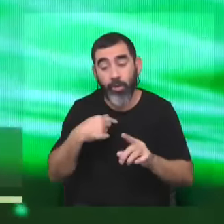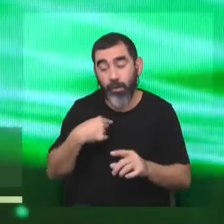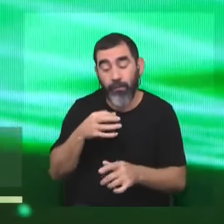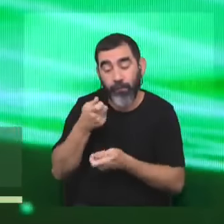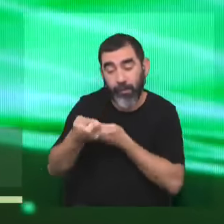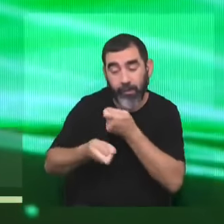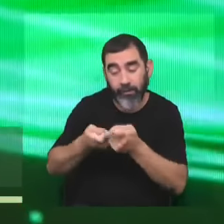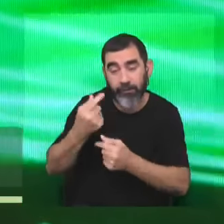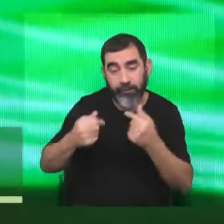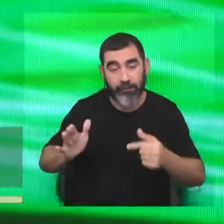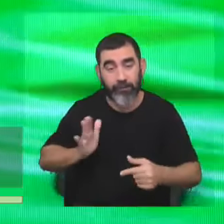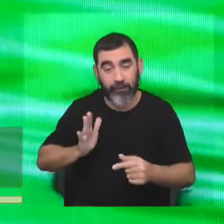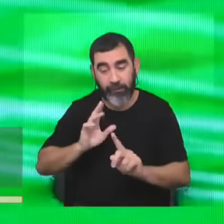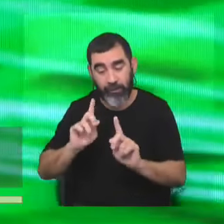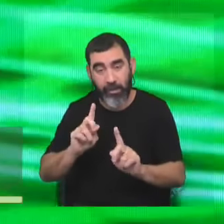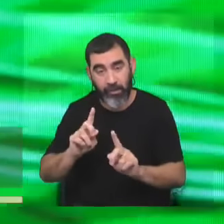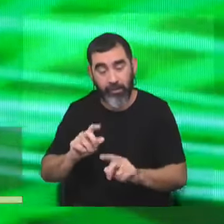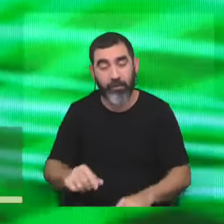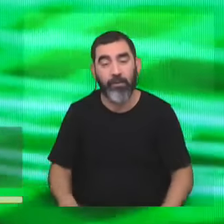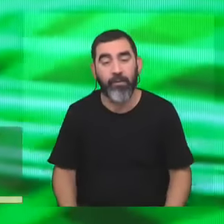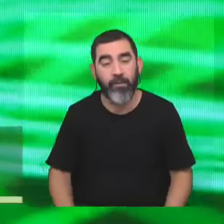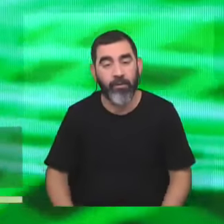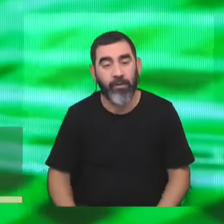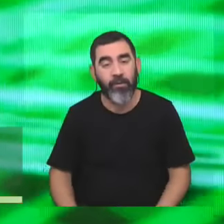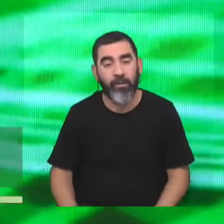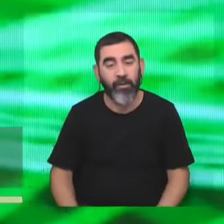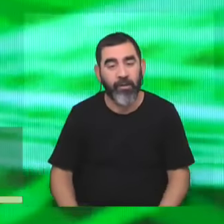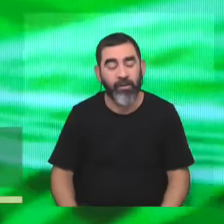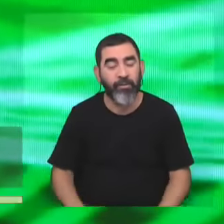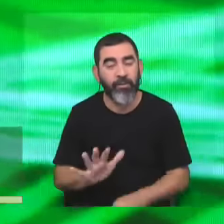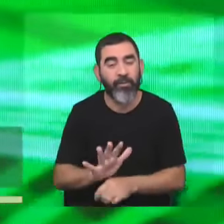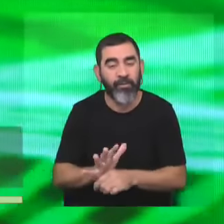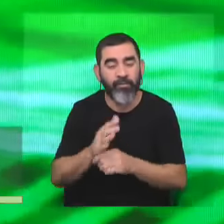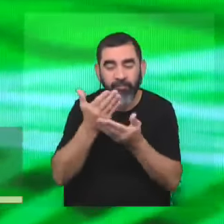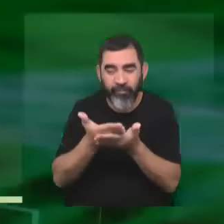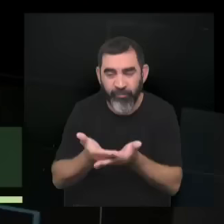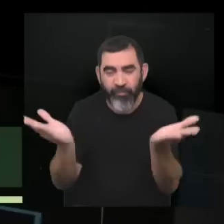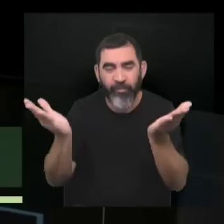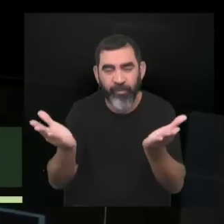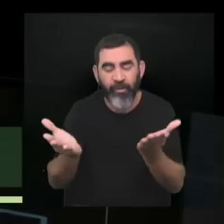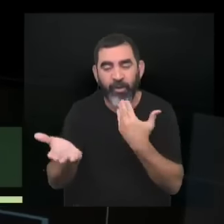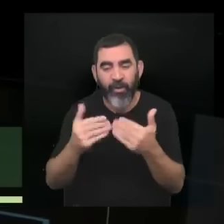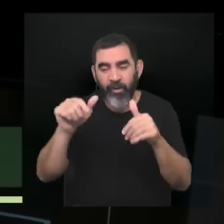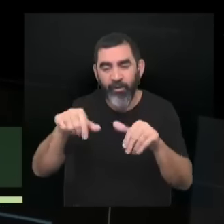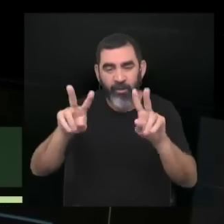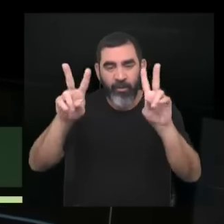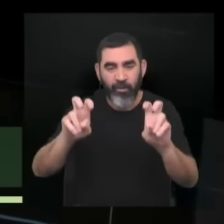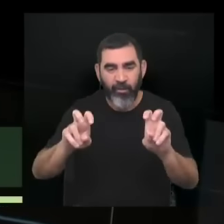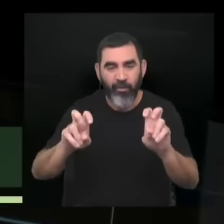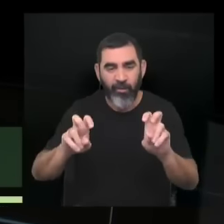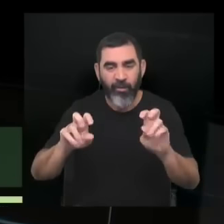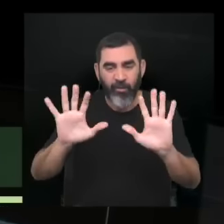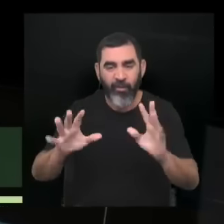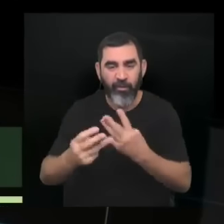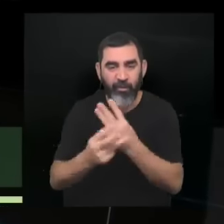construido esas esas capacitaciones yo creo que fue la puerta para para poder poner en diálogo y poder hablar y conversar de de